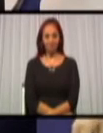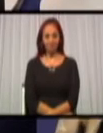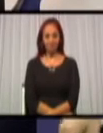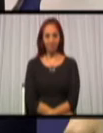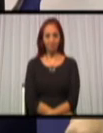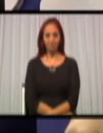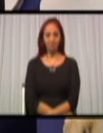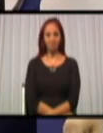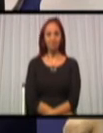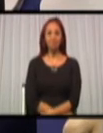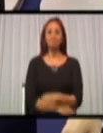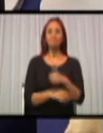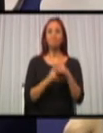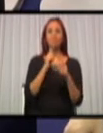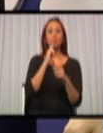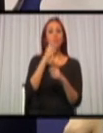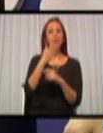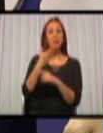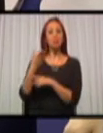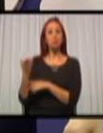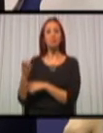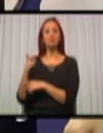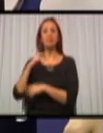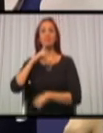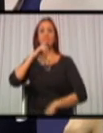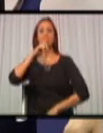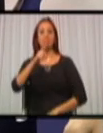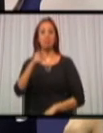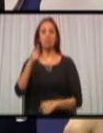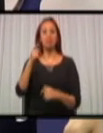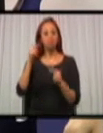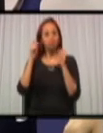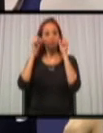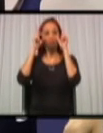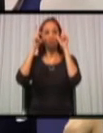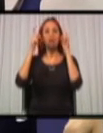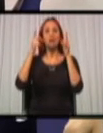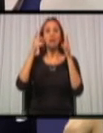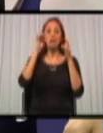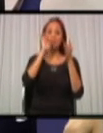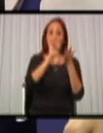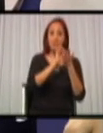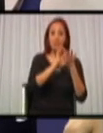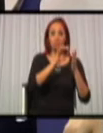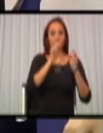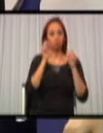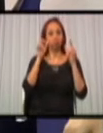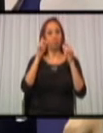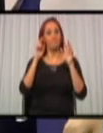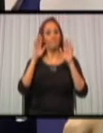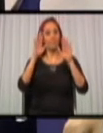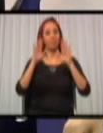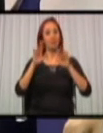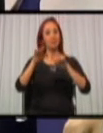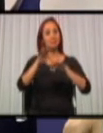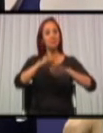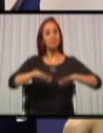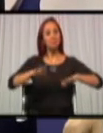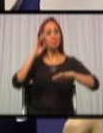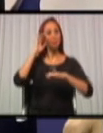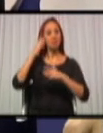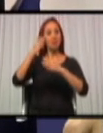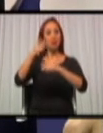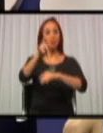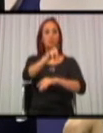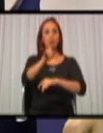Una de las cosas que realmente llama la atención y por lo cual se ha caracterizado este espacio Ruta a Alcaldía es por darle a usted